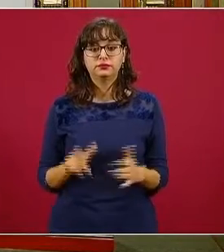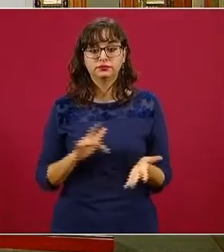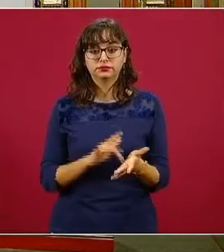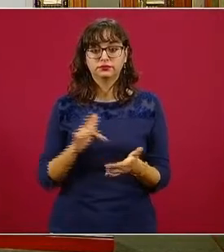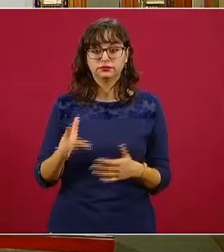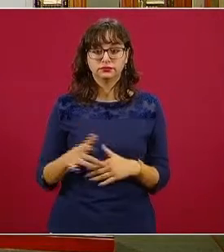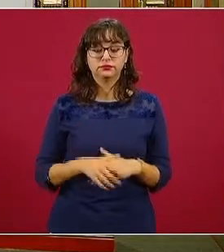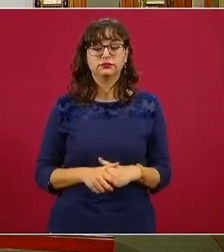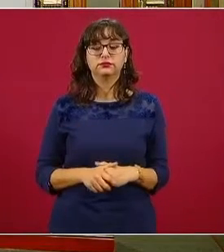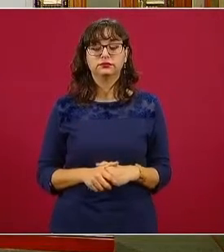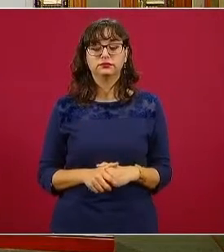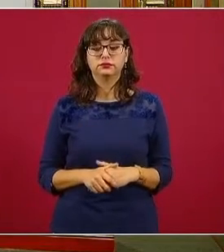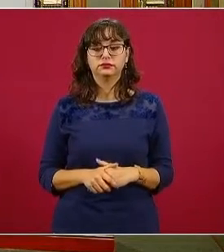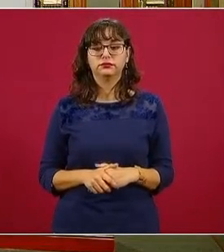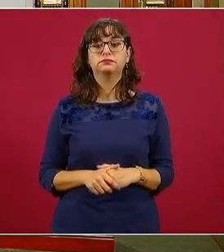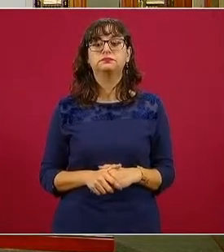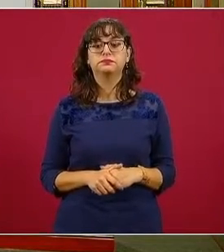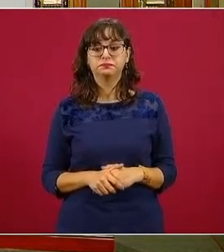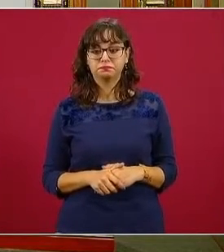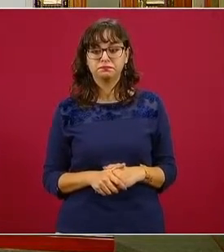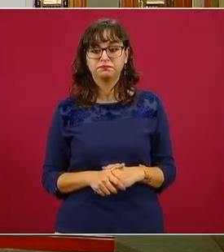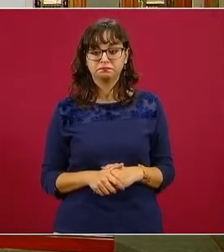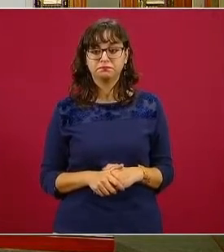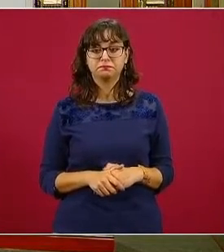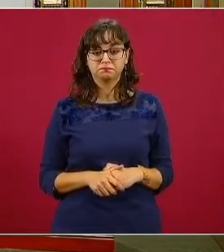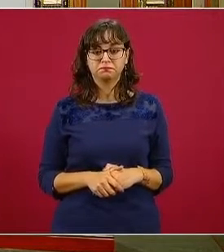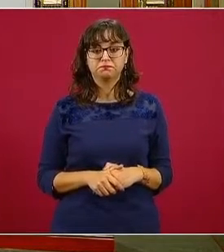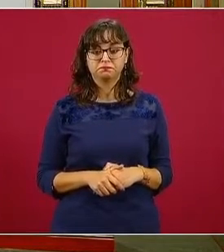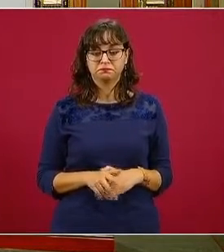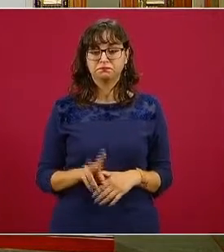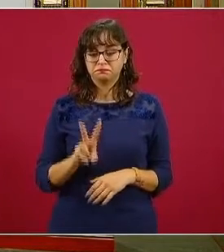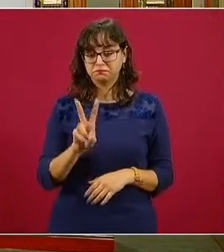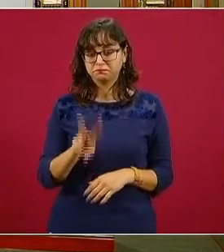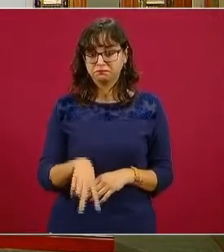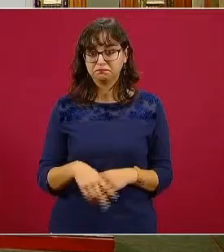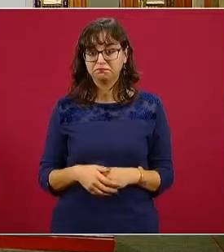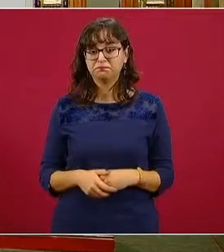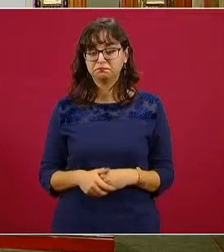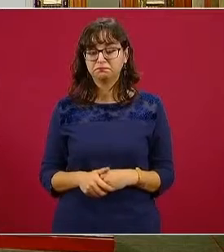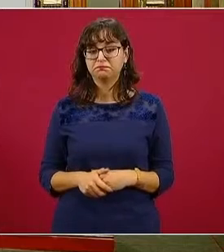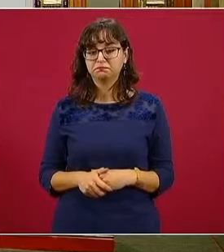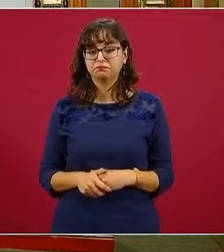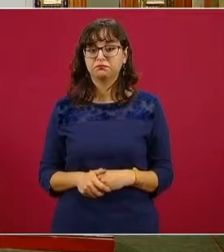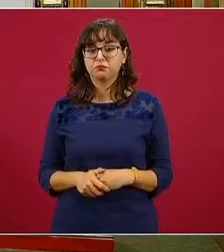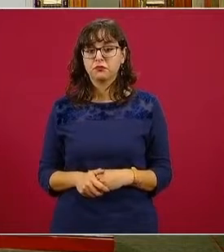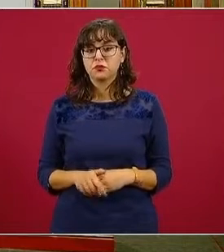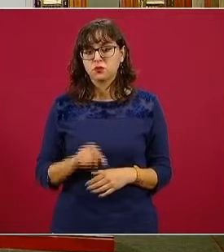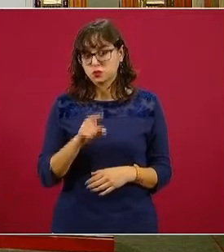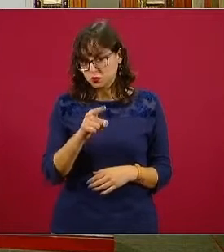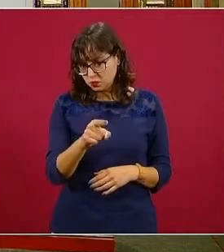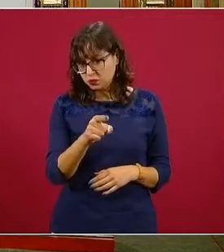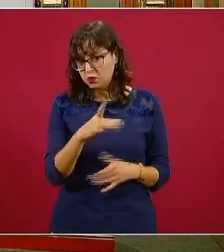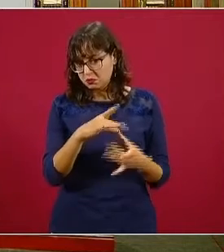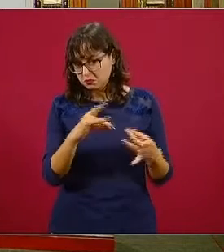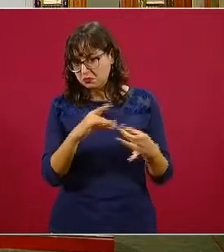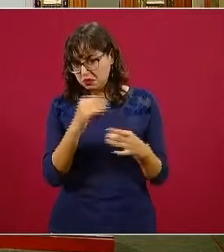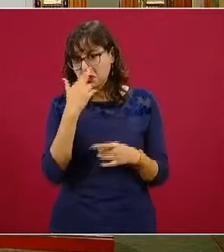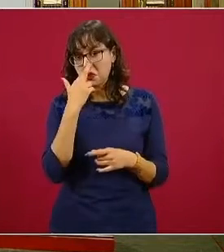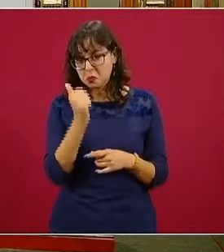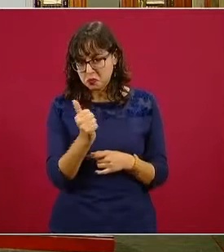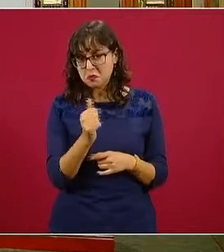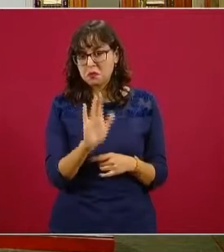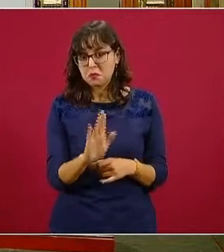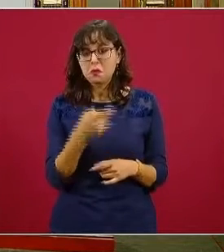Alomía. Sí, efectivamente, esa es una de las razones, pero hay una segunda razón también. Digamos que entre las